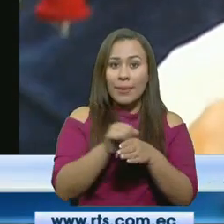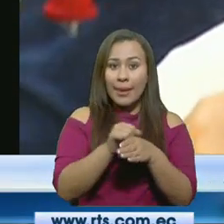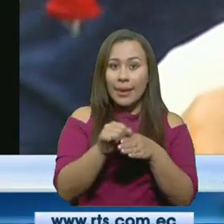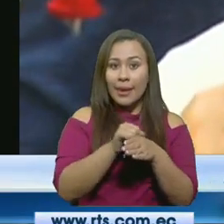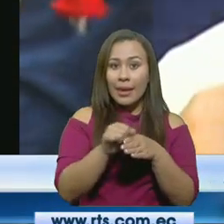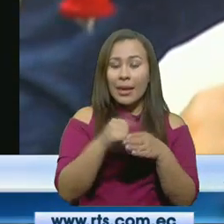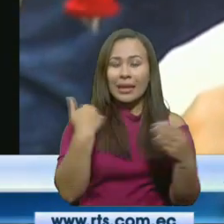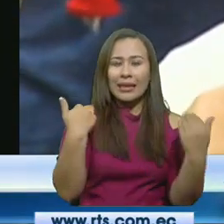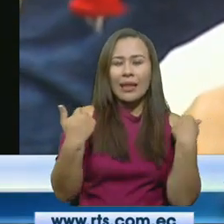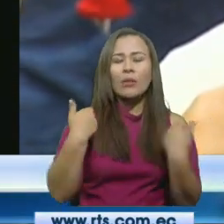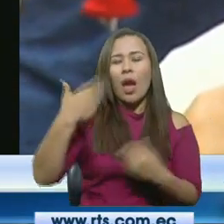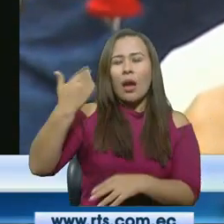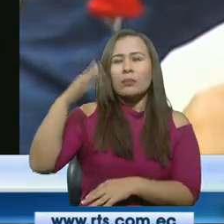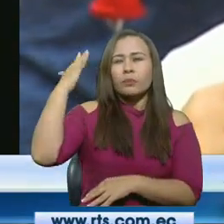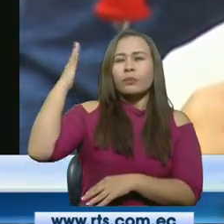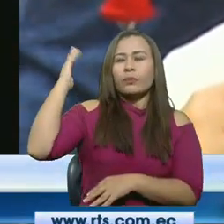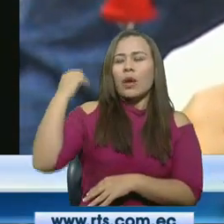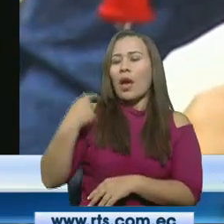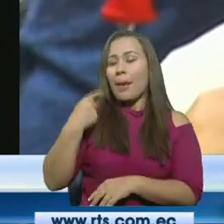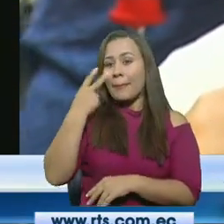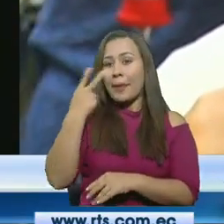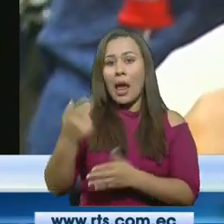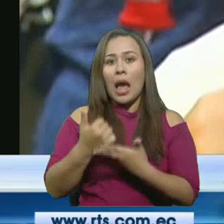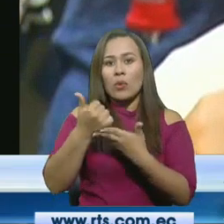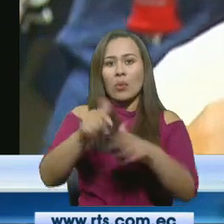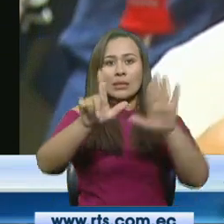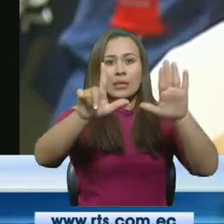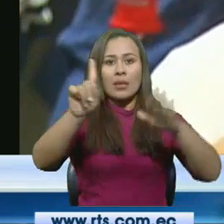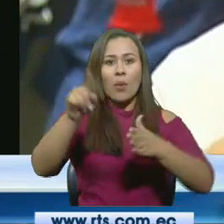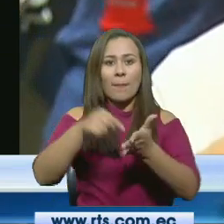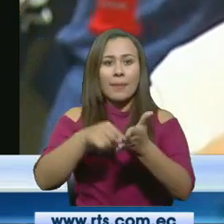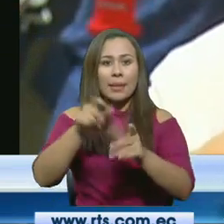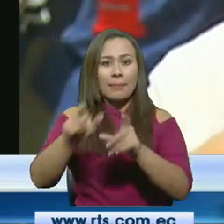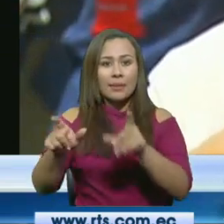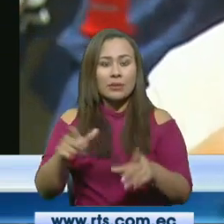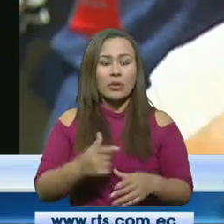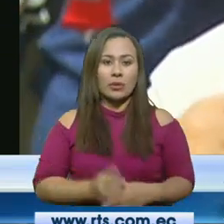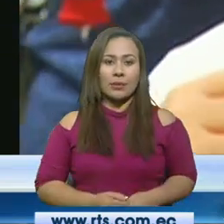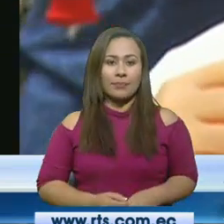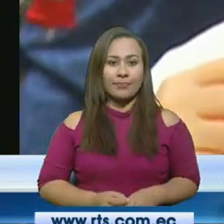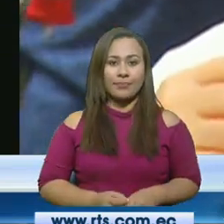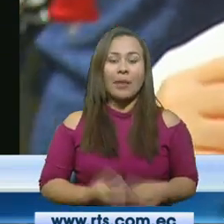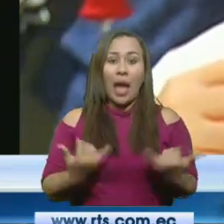se evacuaron un total de 71.000 personas. Ahora la meta es